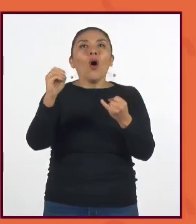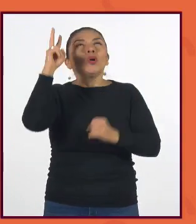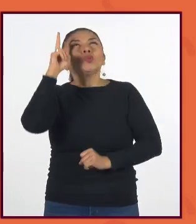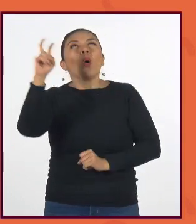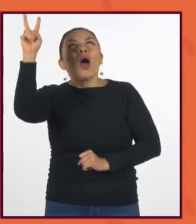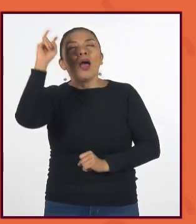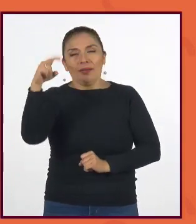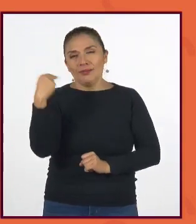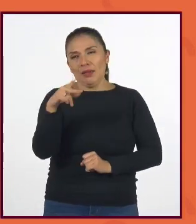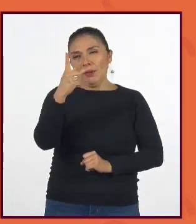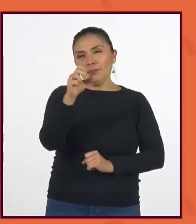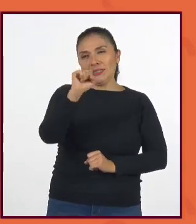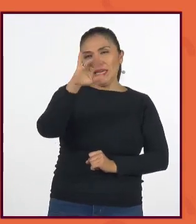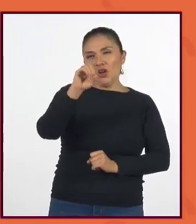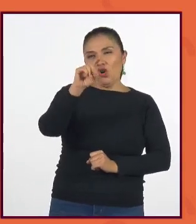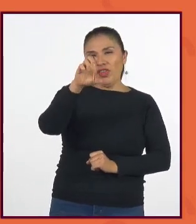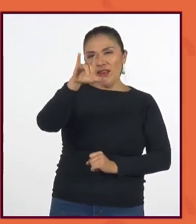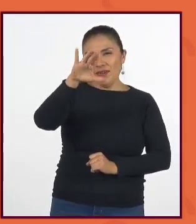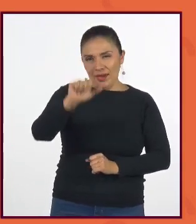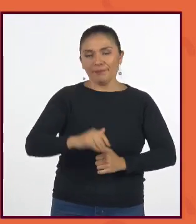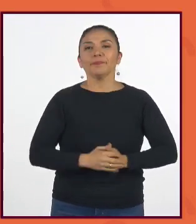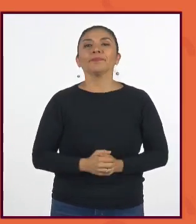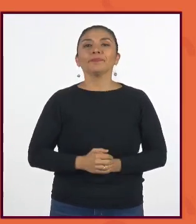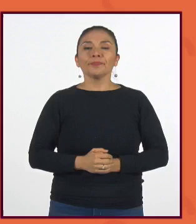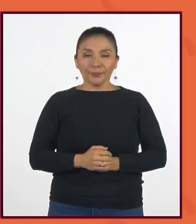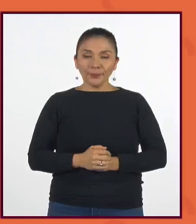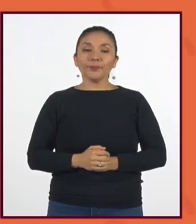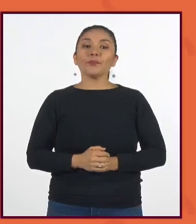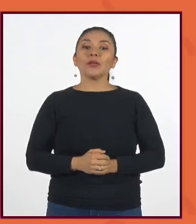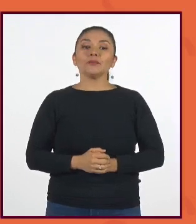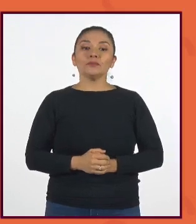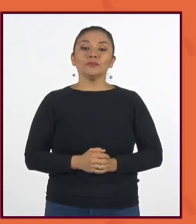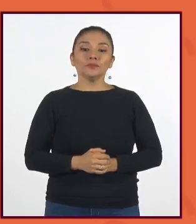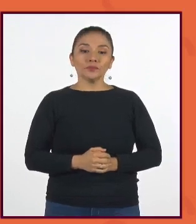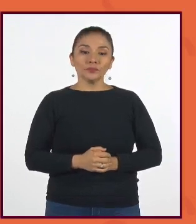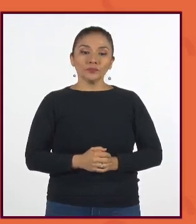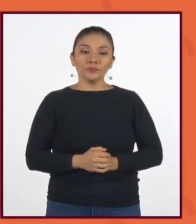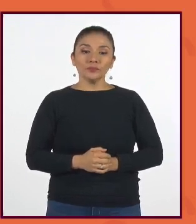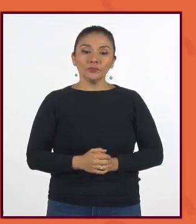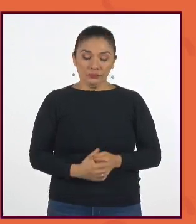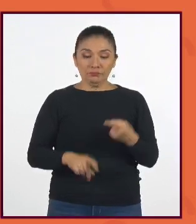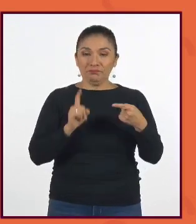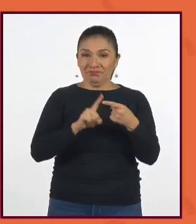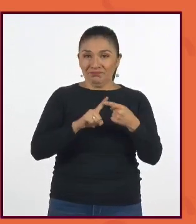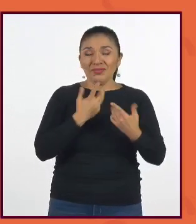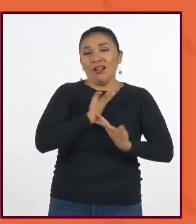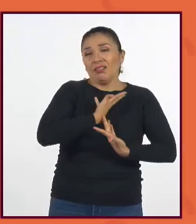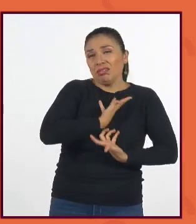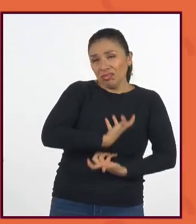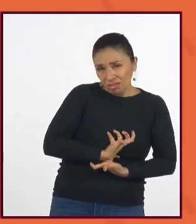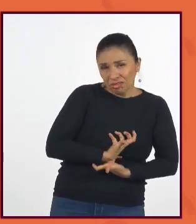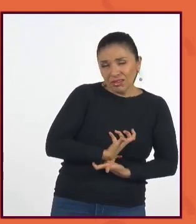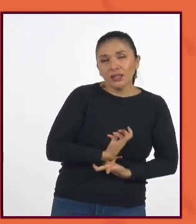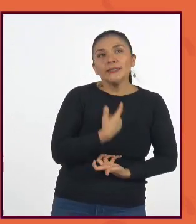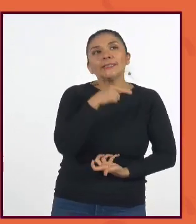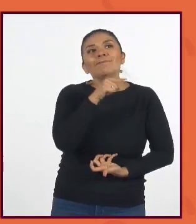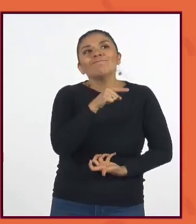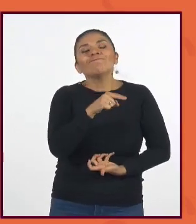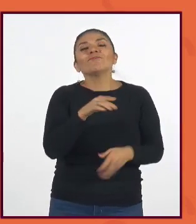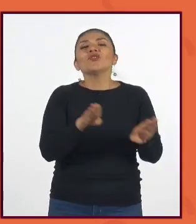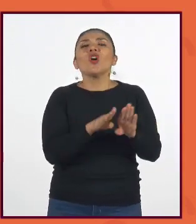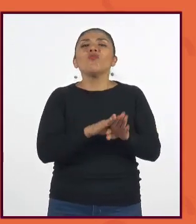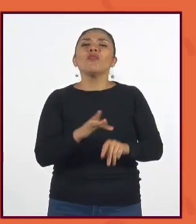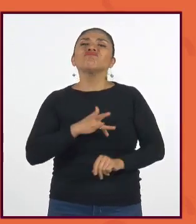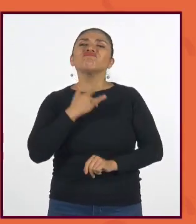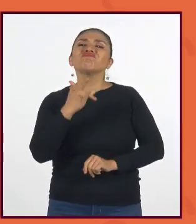psicodélicas. Las sustancias psicoactivas depresoras tienen un efecto de disminuir